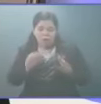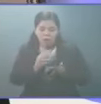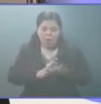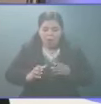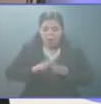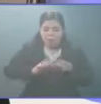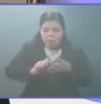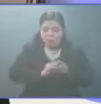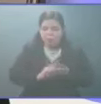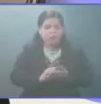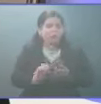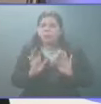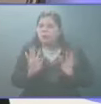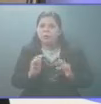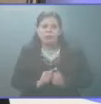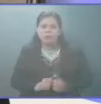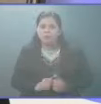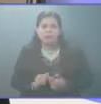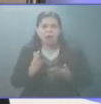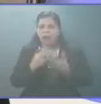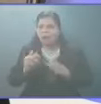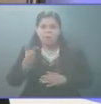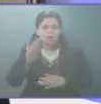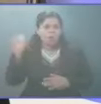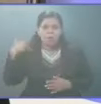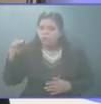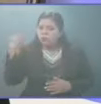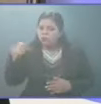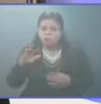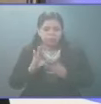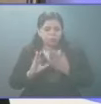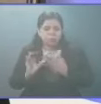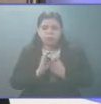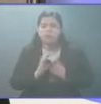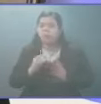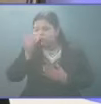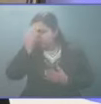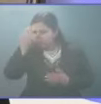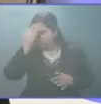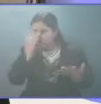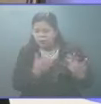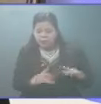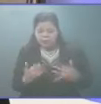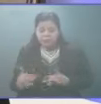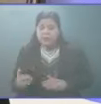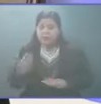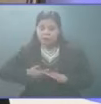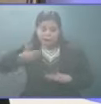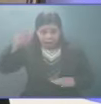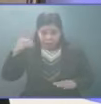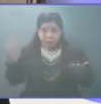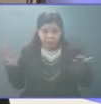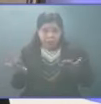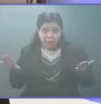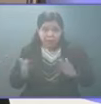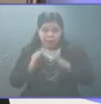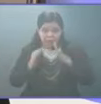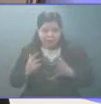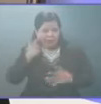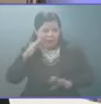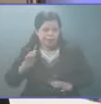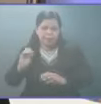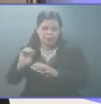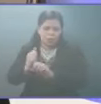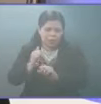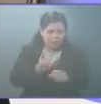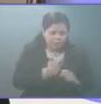Pero es cuestión cultural el que se llegue a entender que las actividades que ellos hacían, como hacer limpieza,